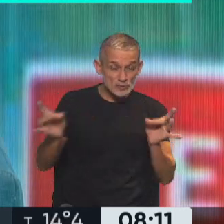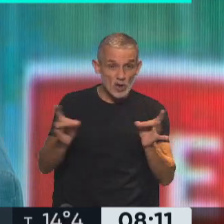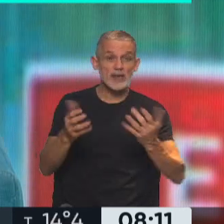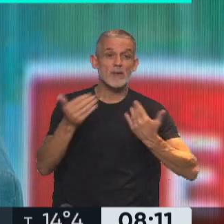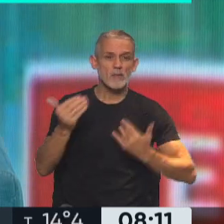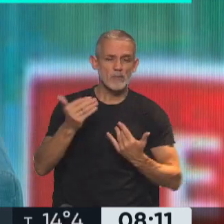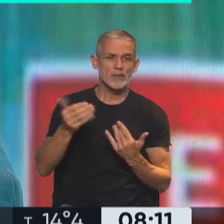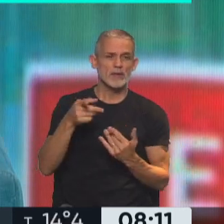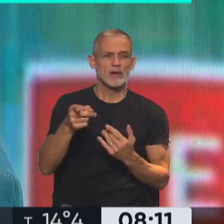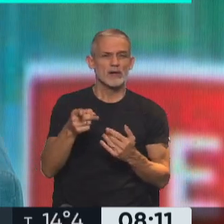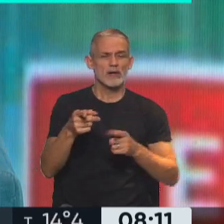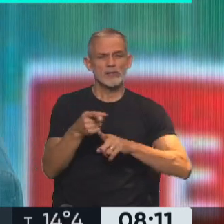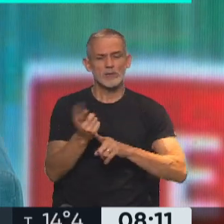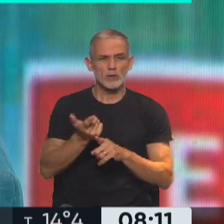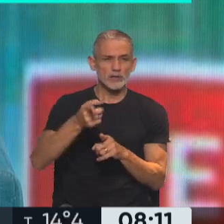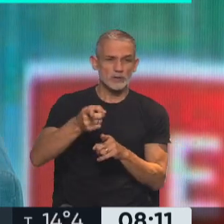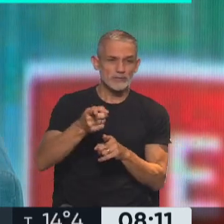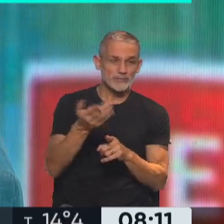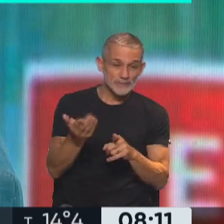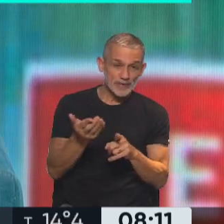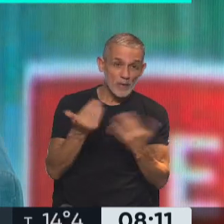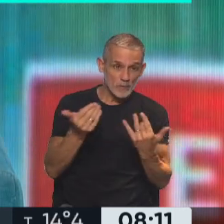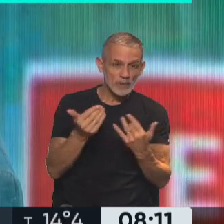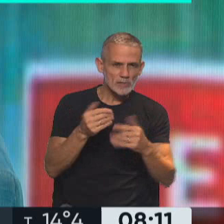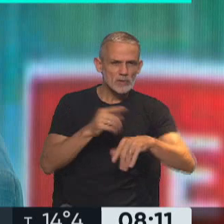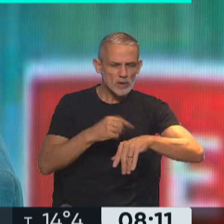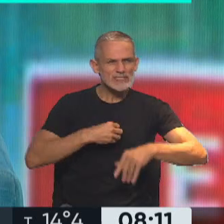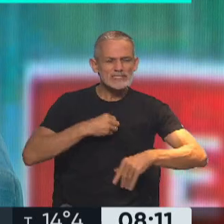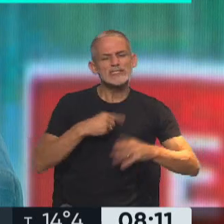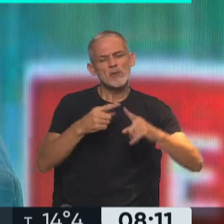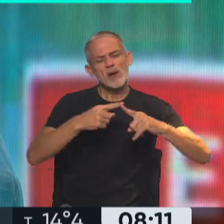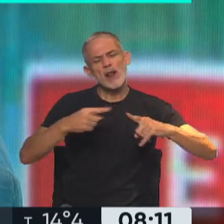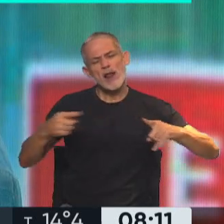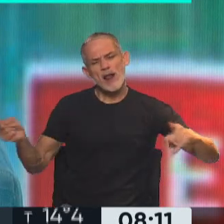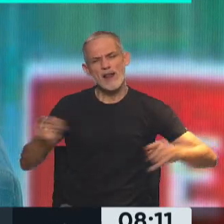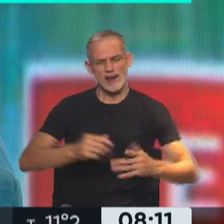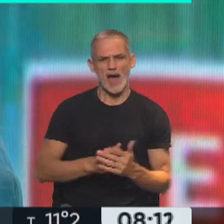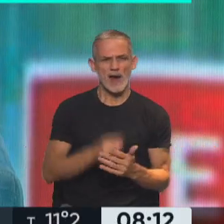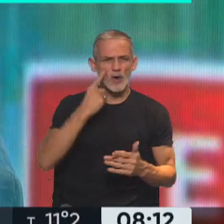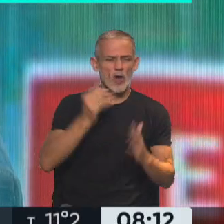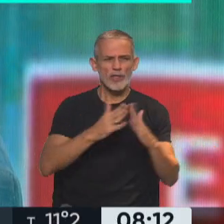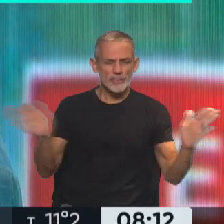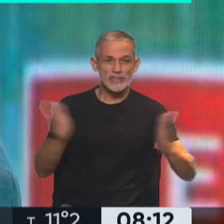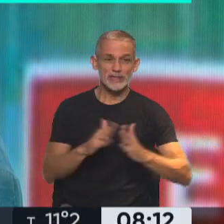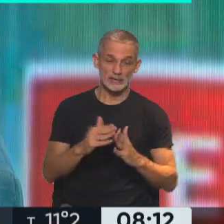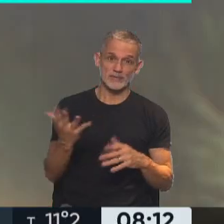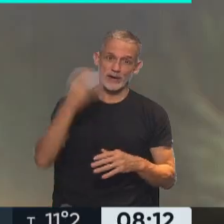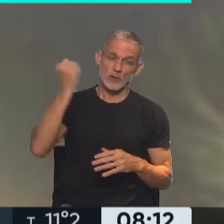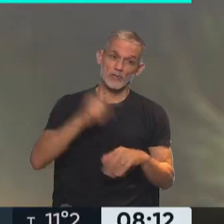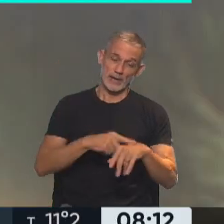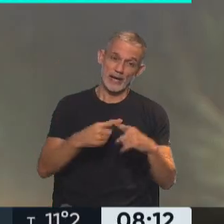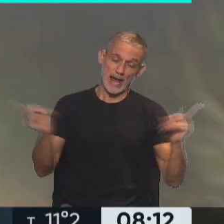pueden tener complejidad y que pueden dar sintomatología prolongada a lo largo de los días, ¿no? Y llevar un tiempo a recuperarse. Bueno,